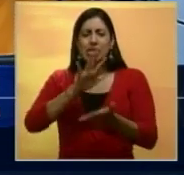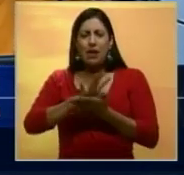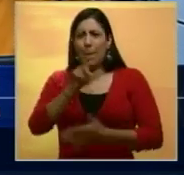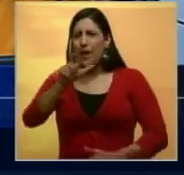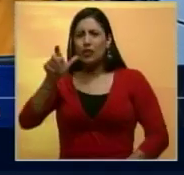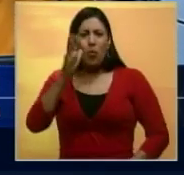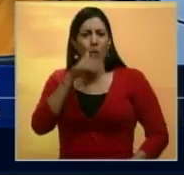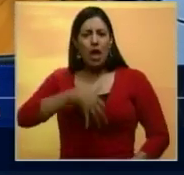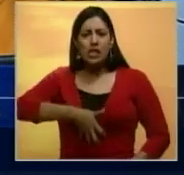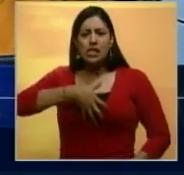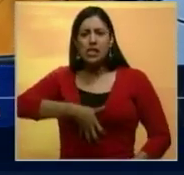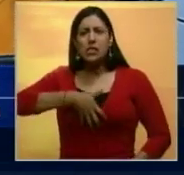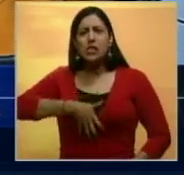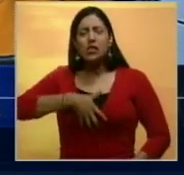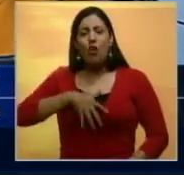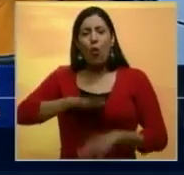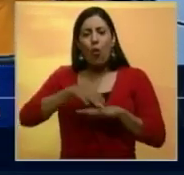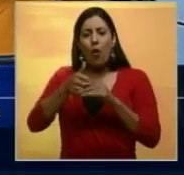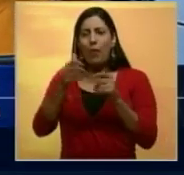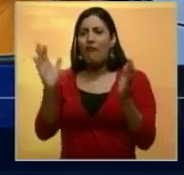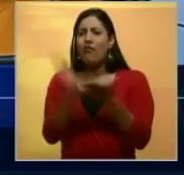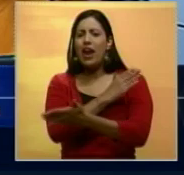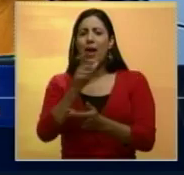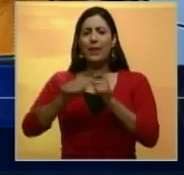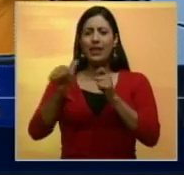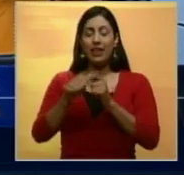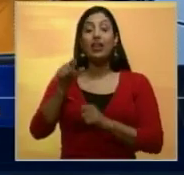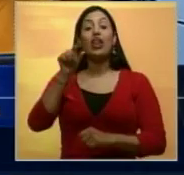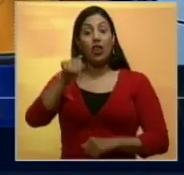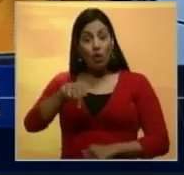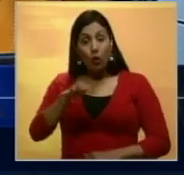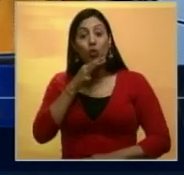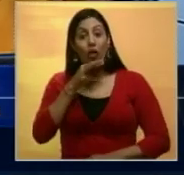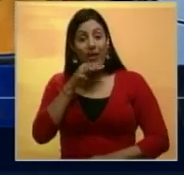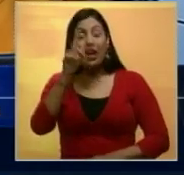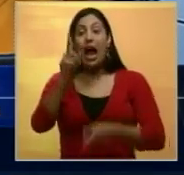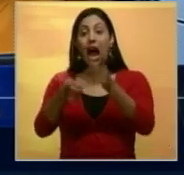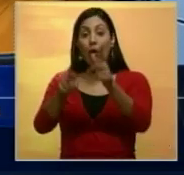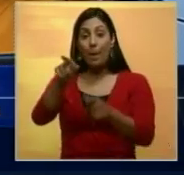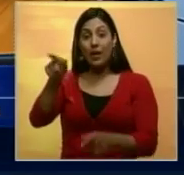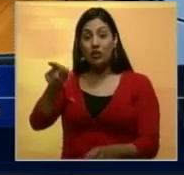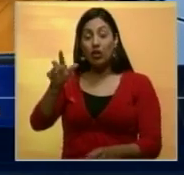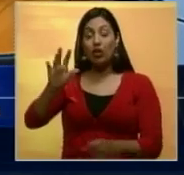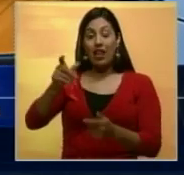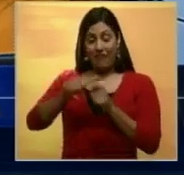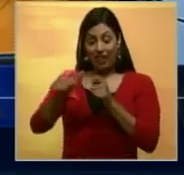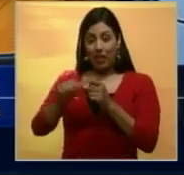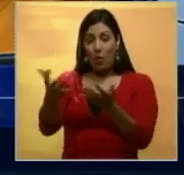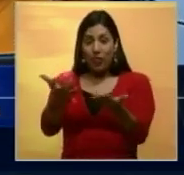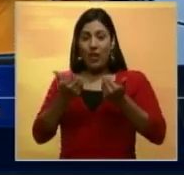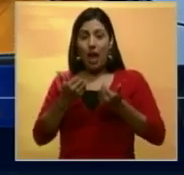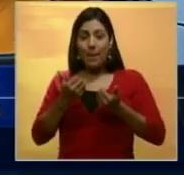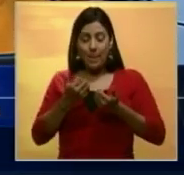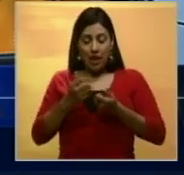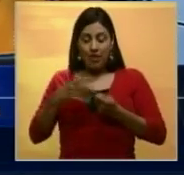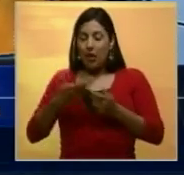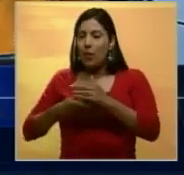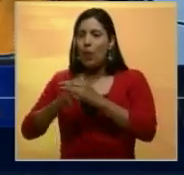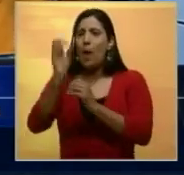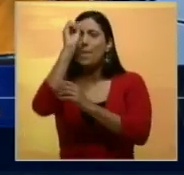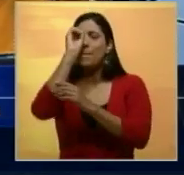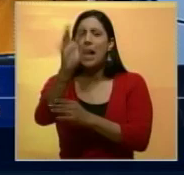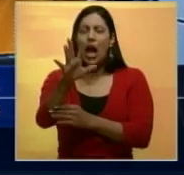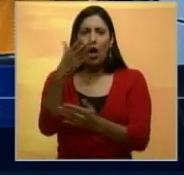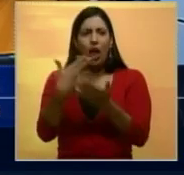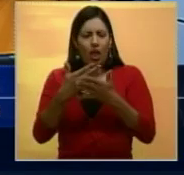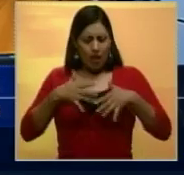ha vivido tantas personas, la intranquilidad que siguen viviendo hoy, porque a la gente le quitaron su efectivo, tuvo que ir a depositarlo, quedó